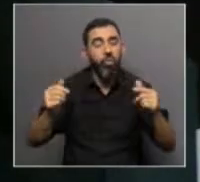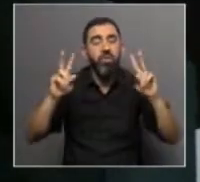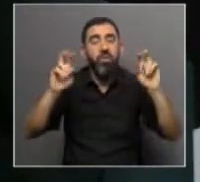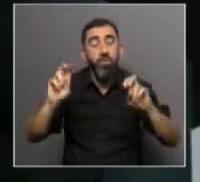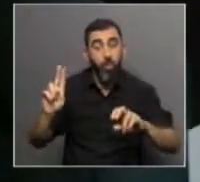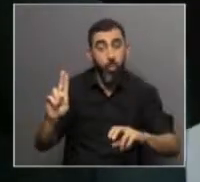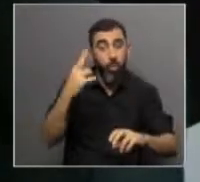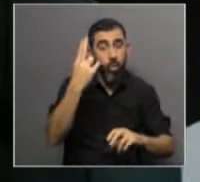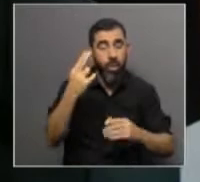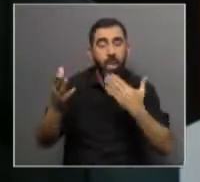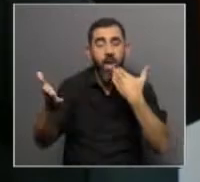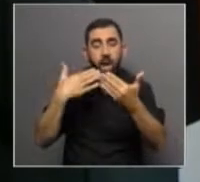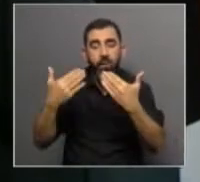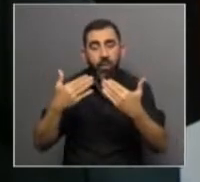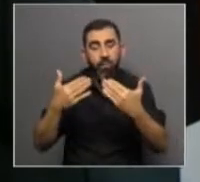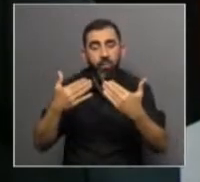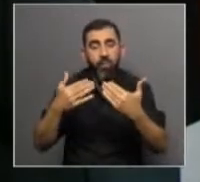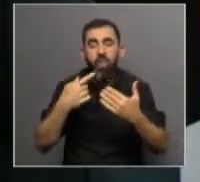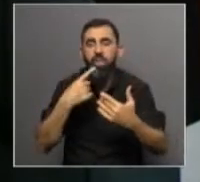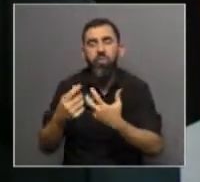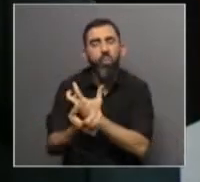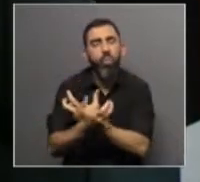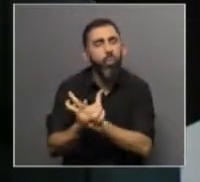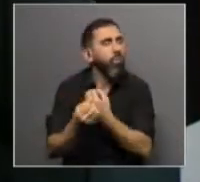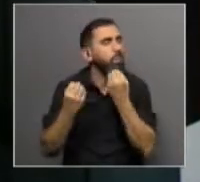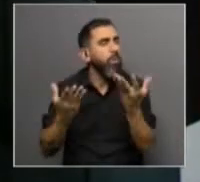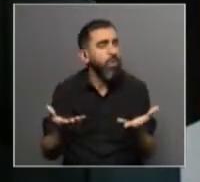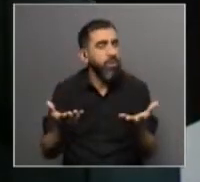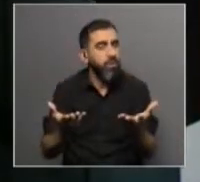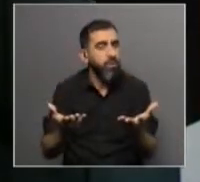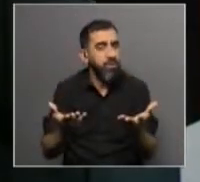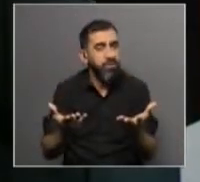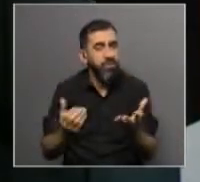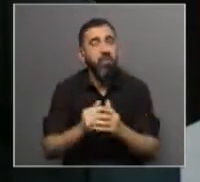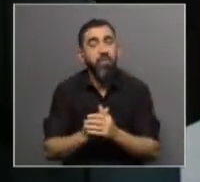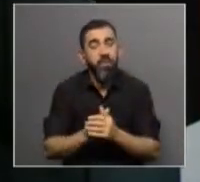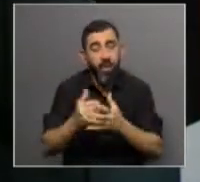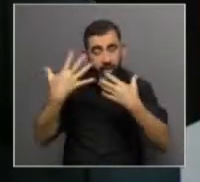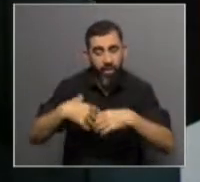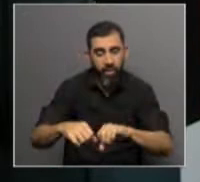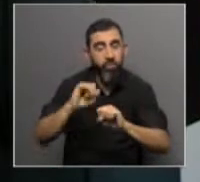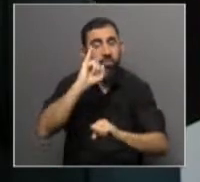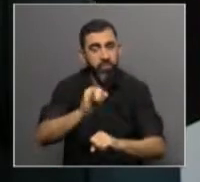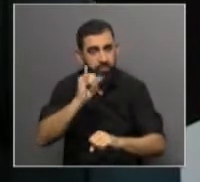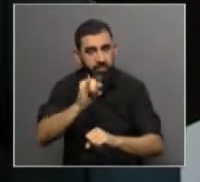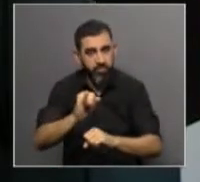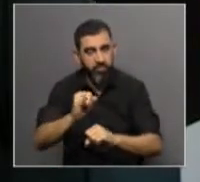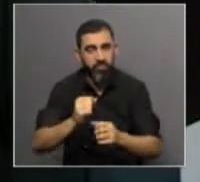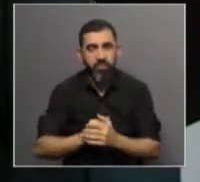con Uruguay, vamos a conversar, y decíamos paleontológicos porque si bien la pata es arqueológica, los hallazgos tienen que ver con